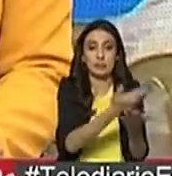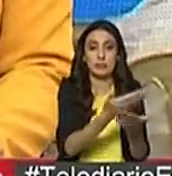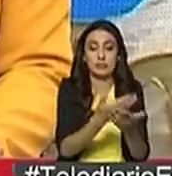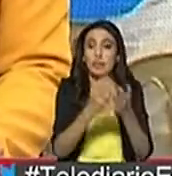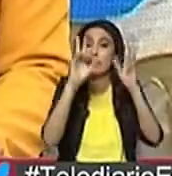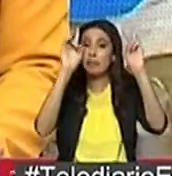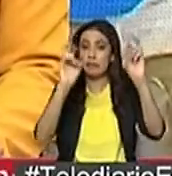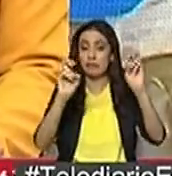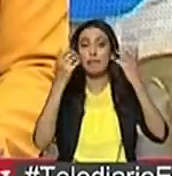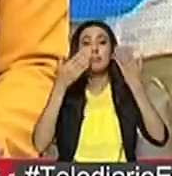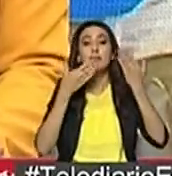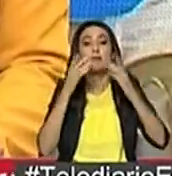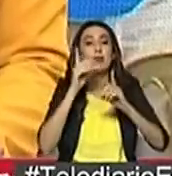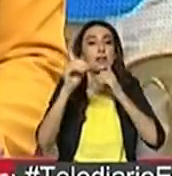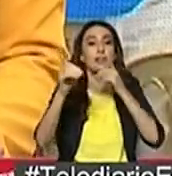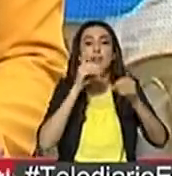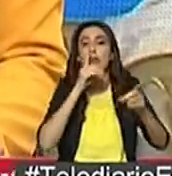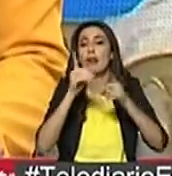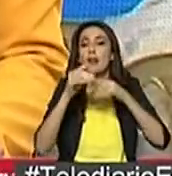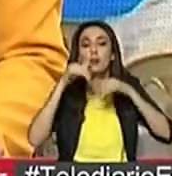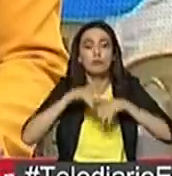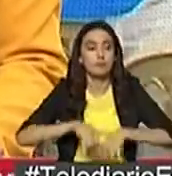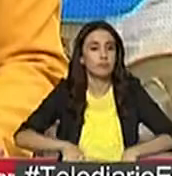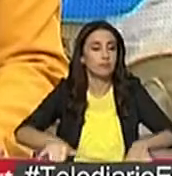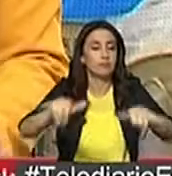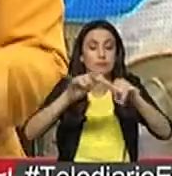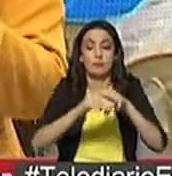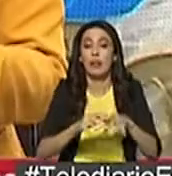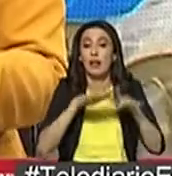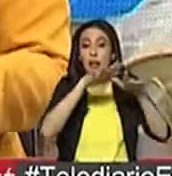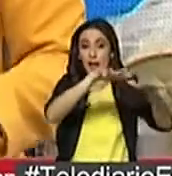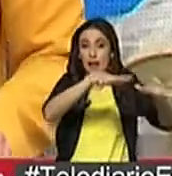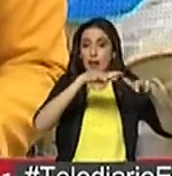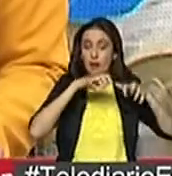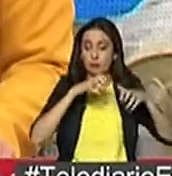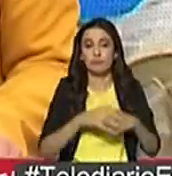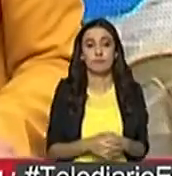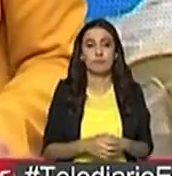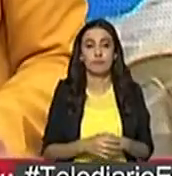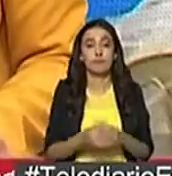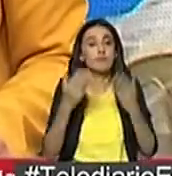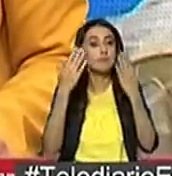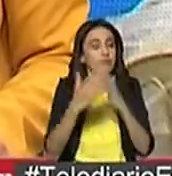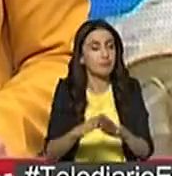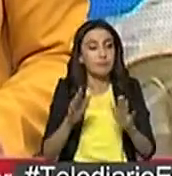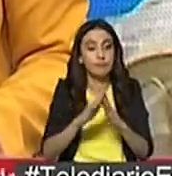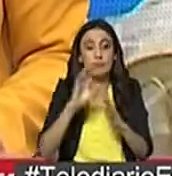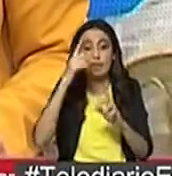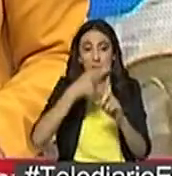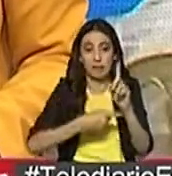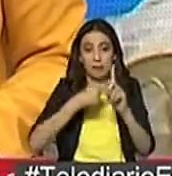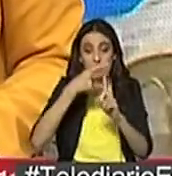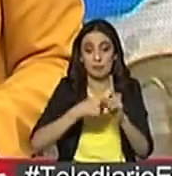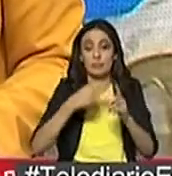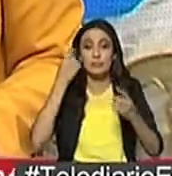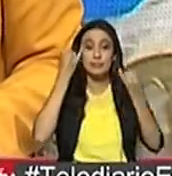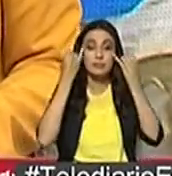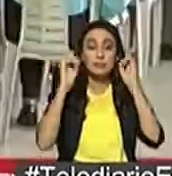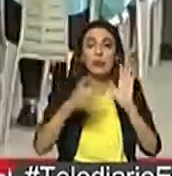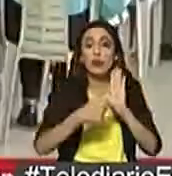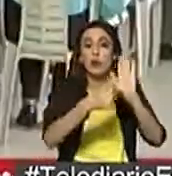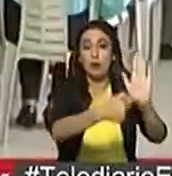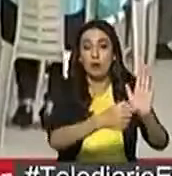el Gobierno Nacional para mejorar la situación del agro. Las iniciativas se presentarán en el mes de diciembre.